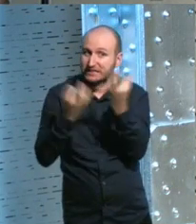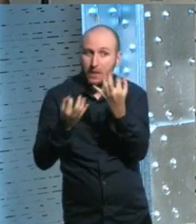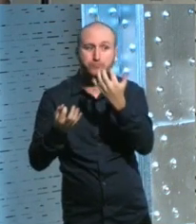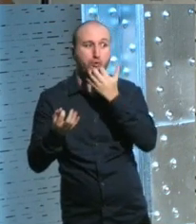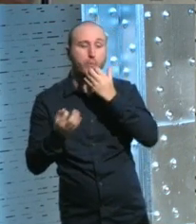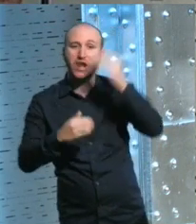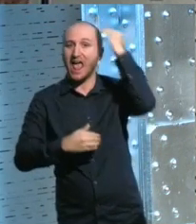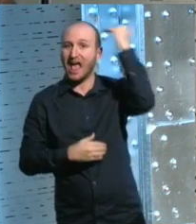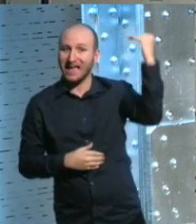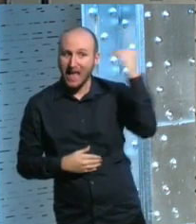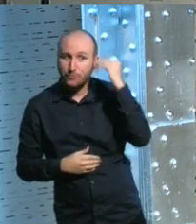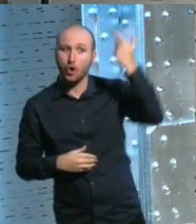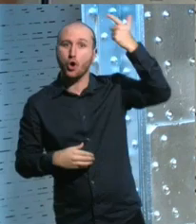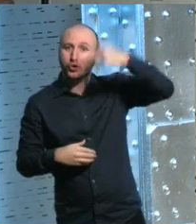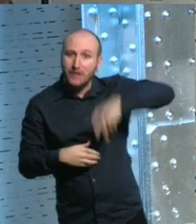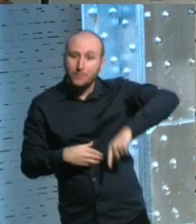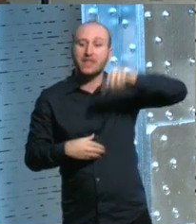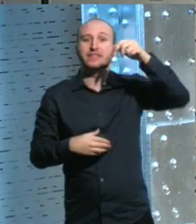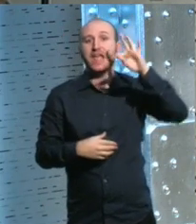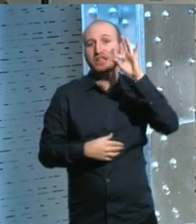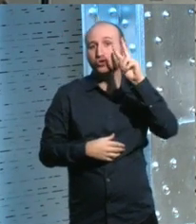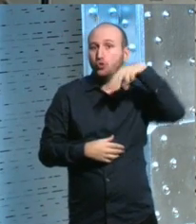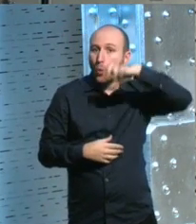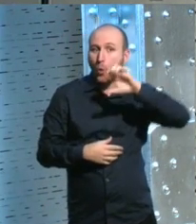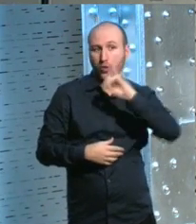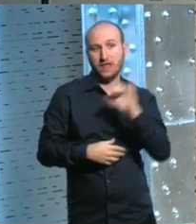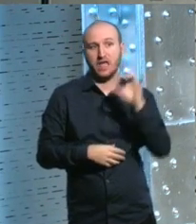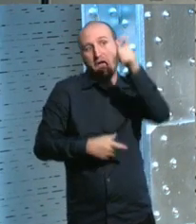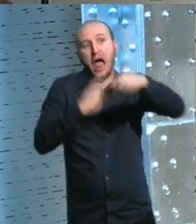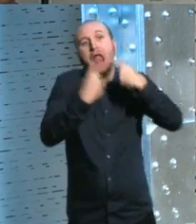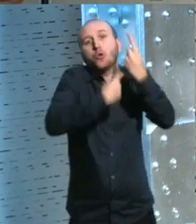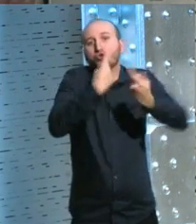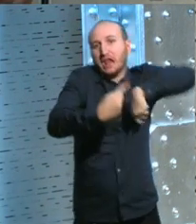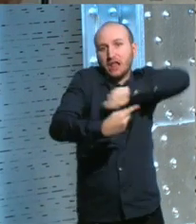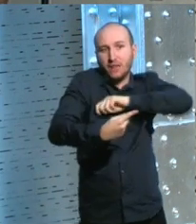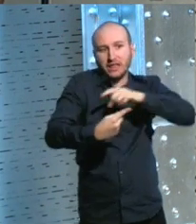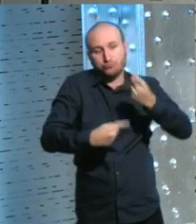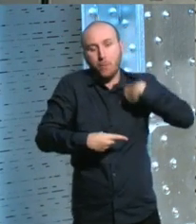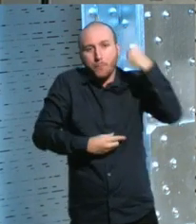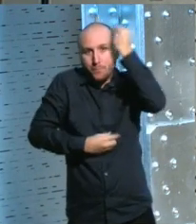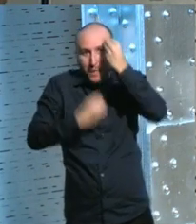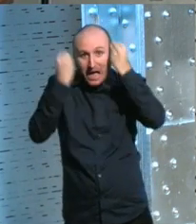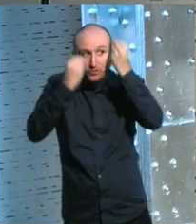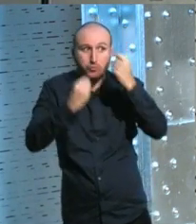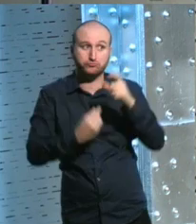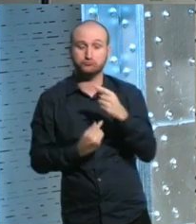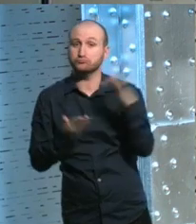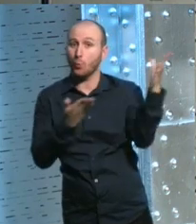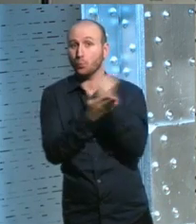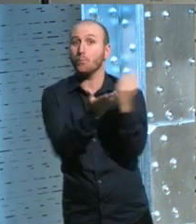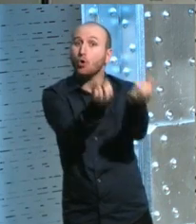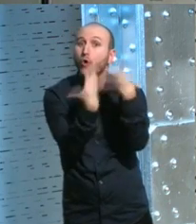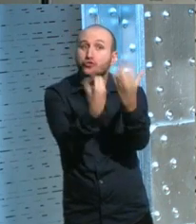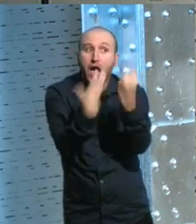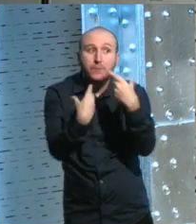Egipto como en Túnez y como alguna gente en España, creo yo, me han mencionado, cuando